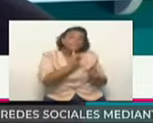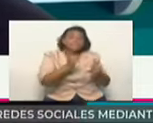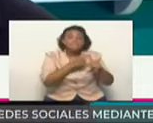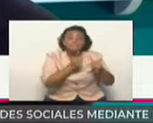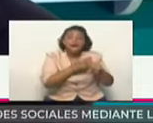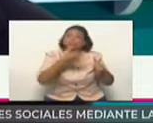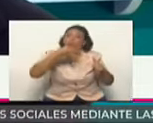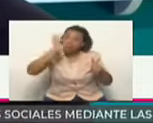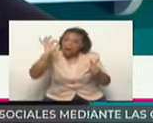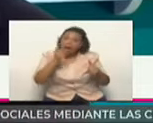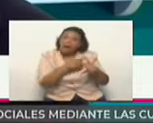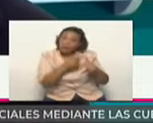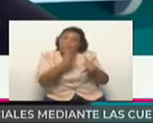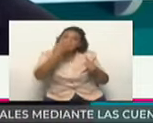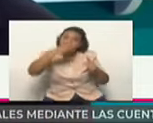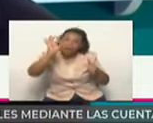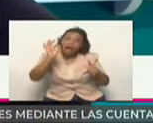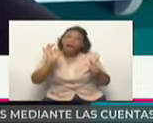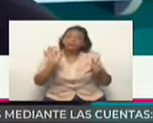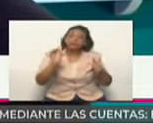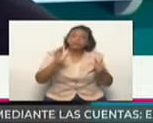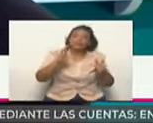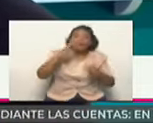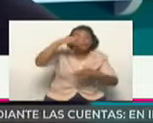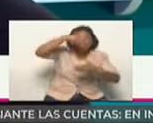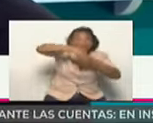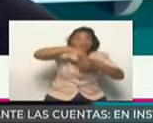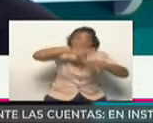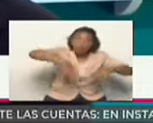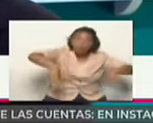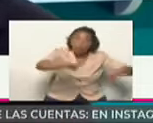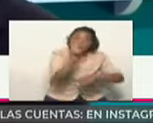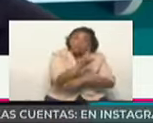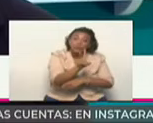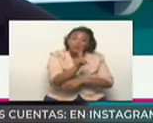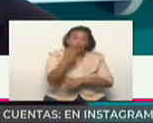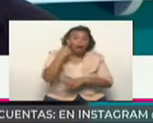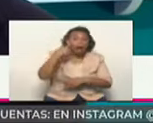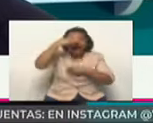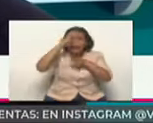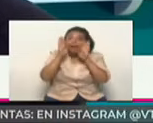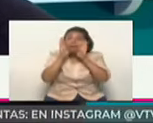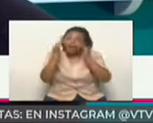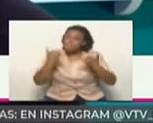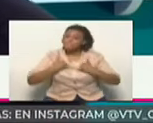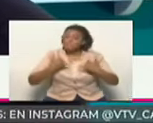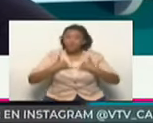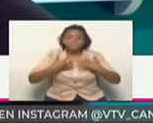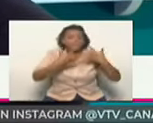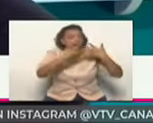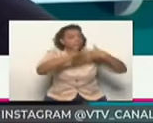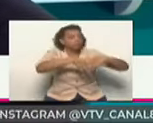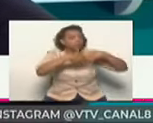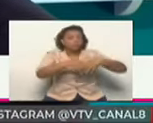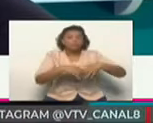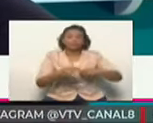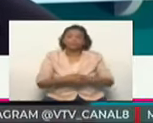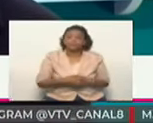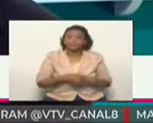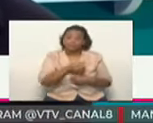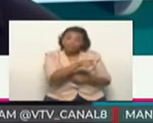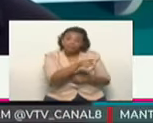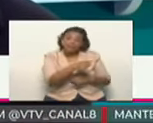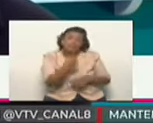uno, tenemos el mercado interno y tenemos que atenderlo con nuestras industrias.